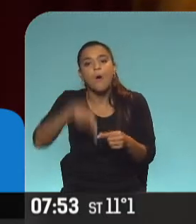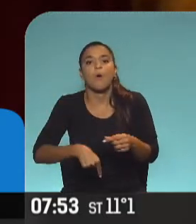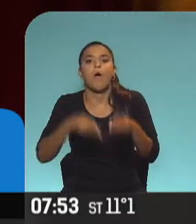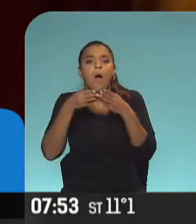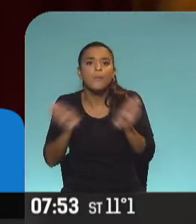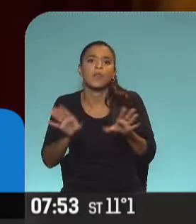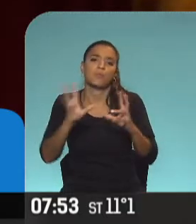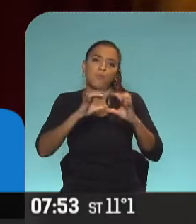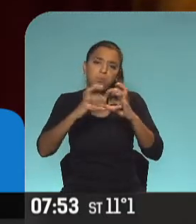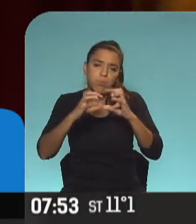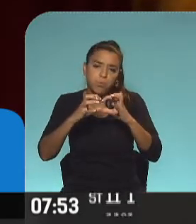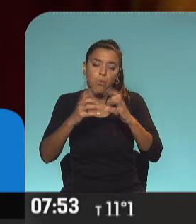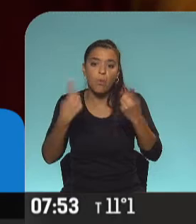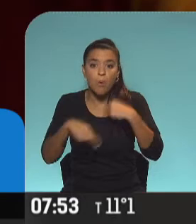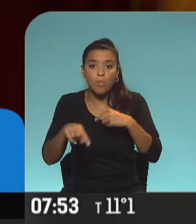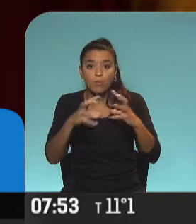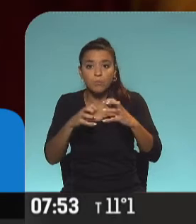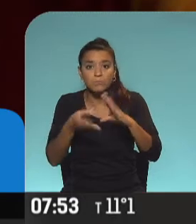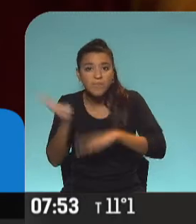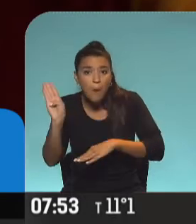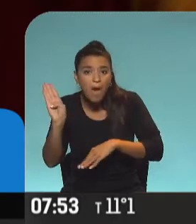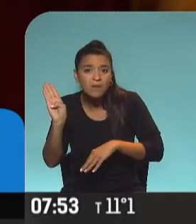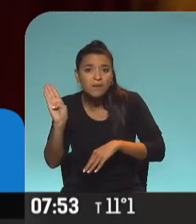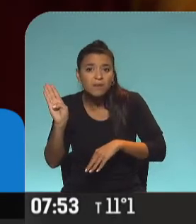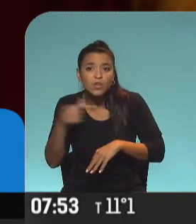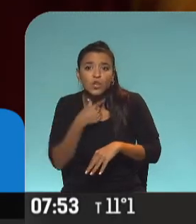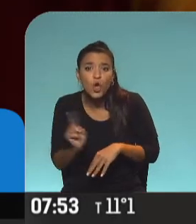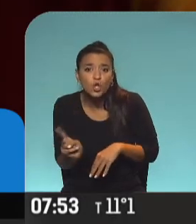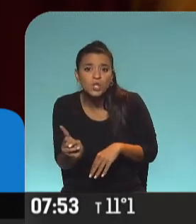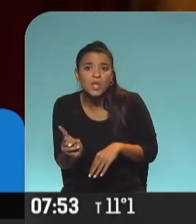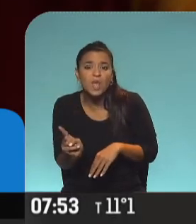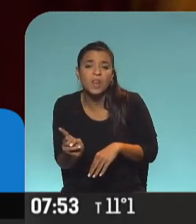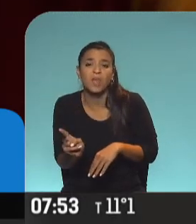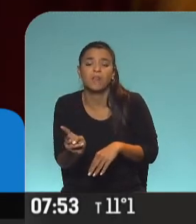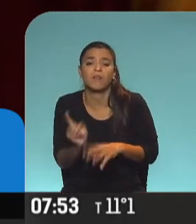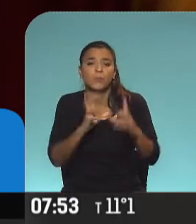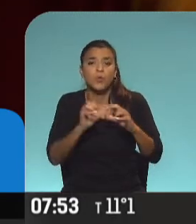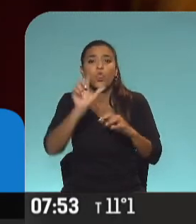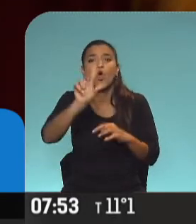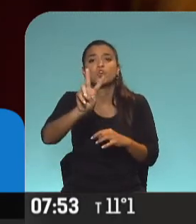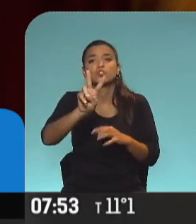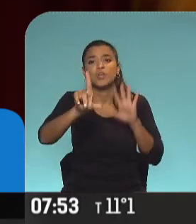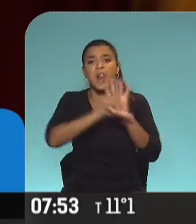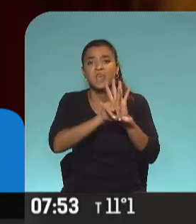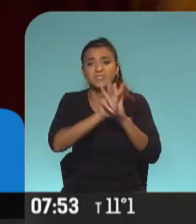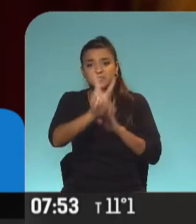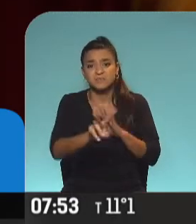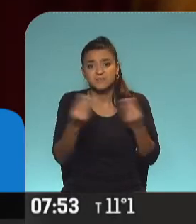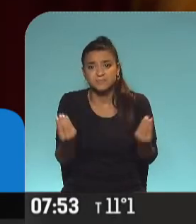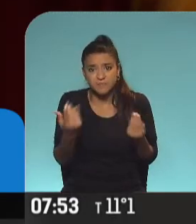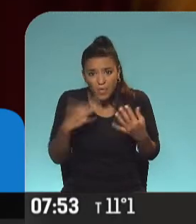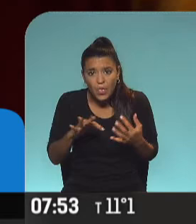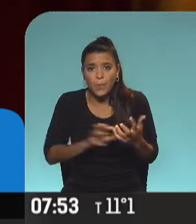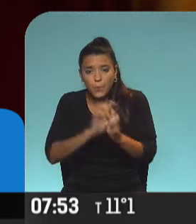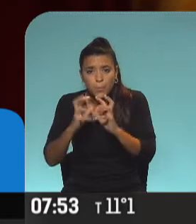abiertos para discutir y cuando llegó la hora de discutir se van y no quieren e impiden tratar dos leyes que no hay razón para no